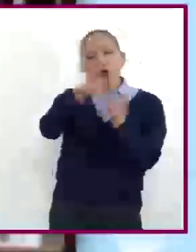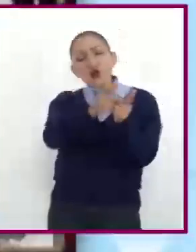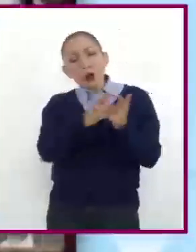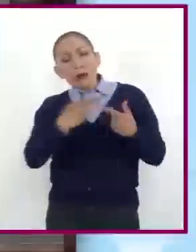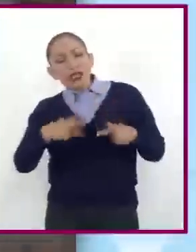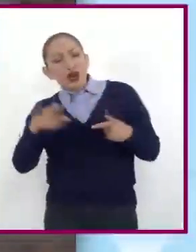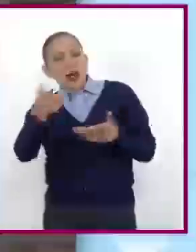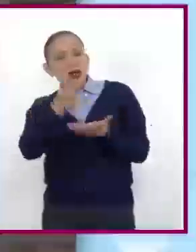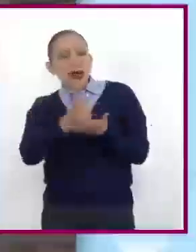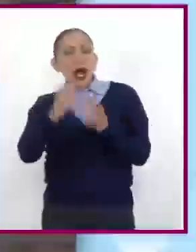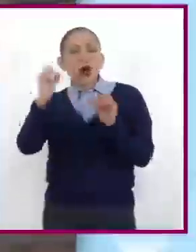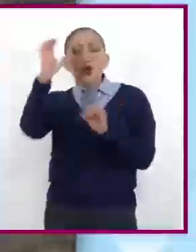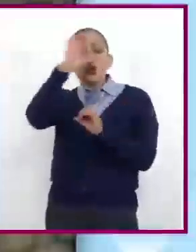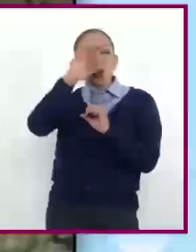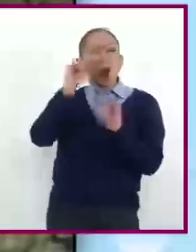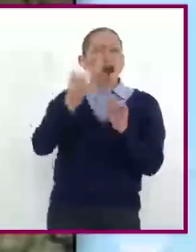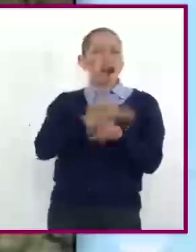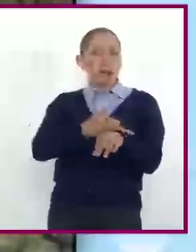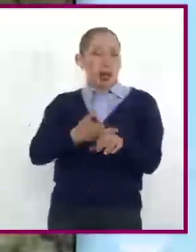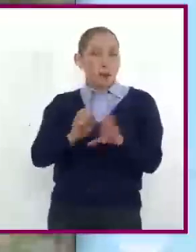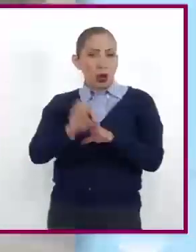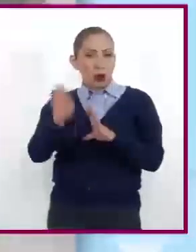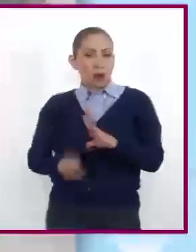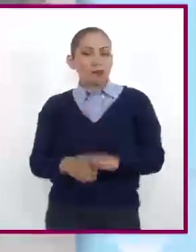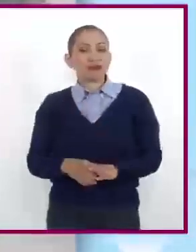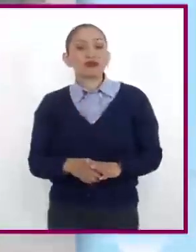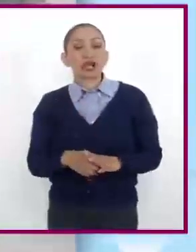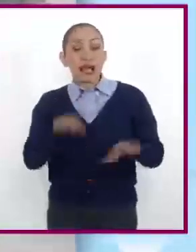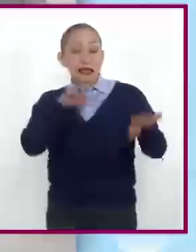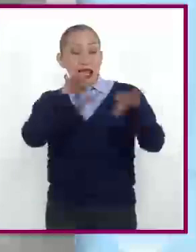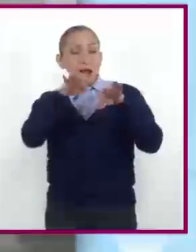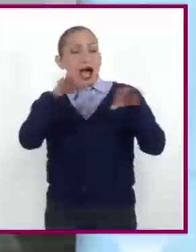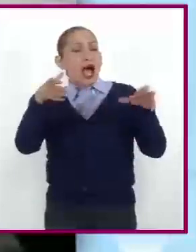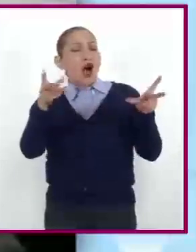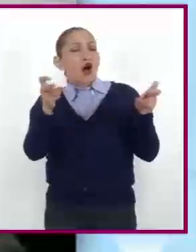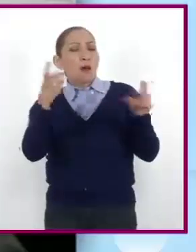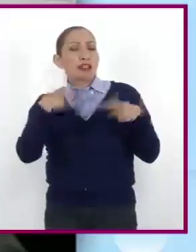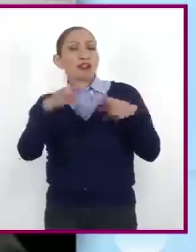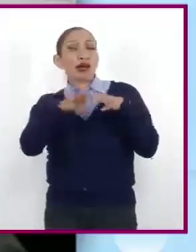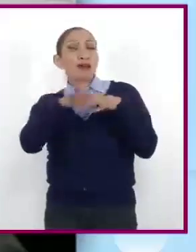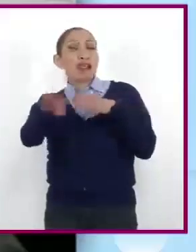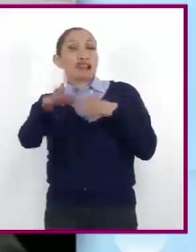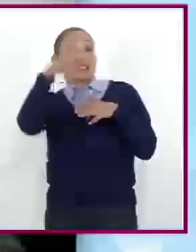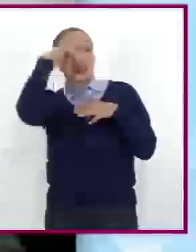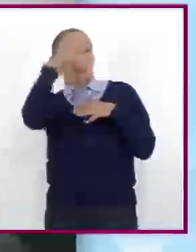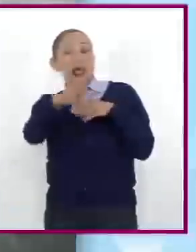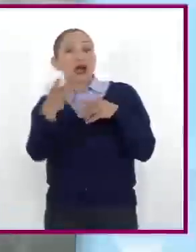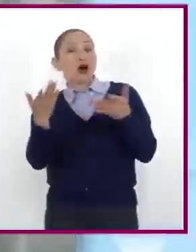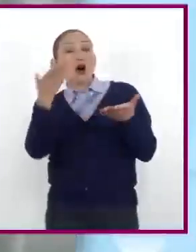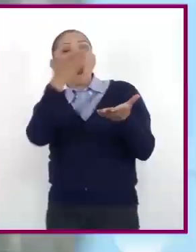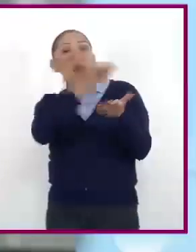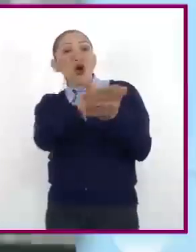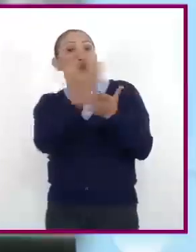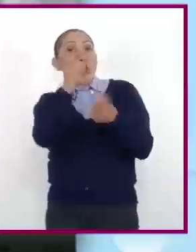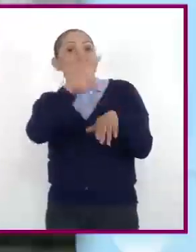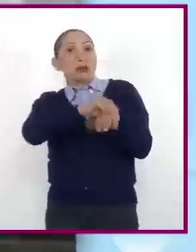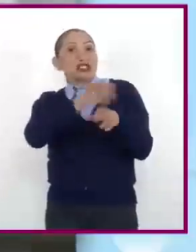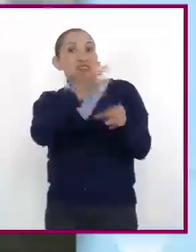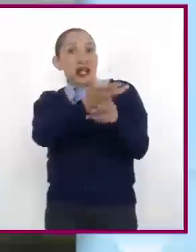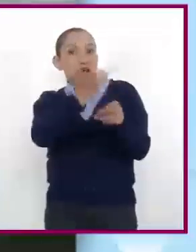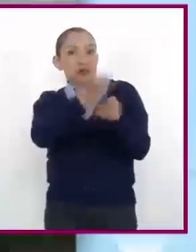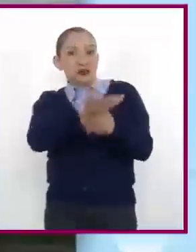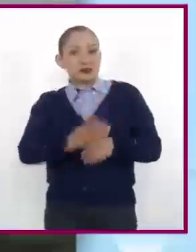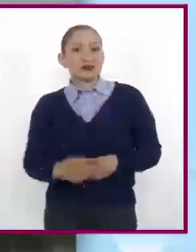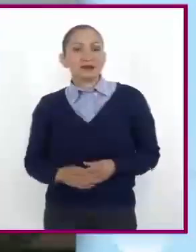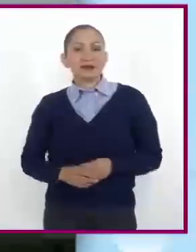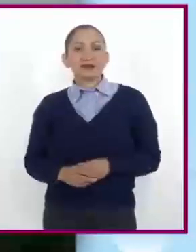social, cultural o una familia. Por ejemplo, los trabajos sobre los migrantes mexicanos que pasan ilegalmente a los Estados